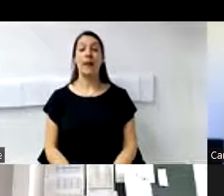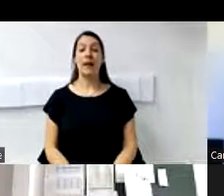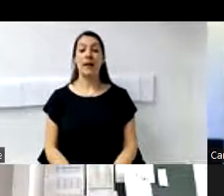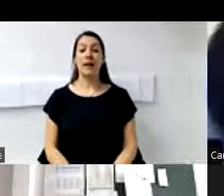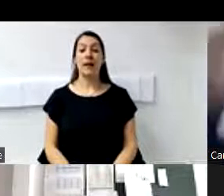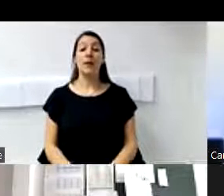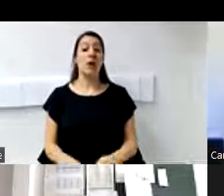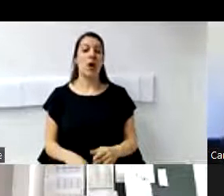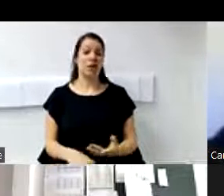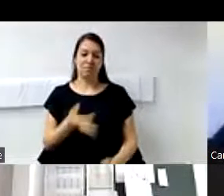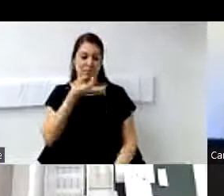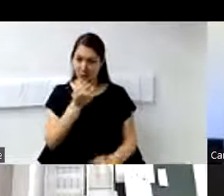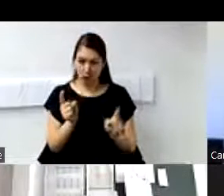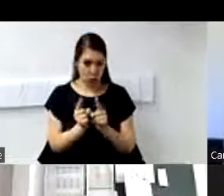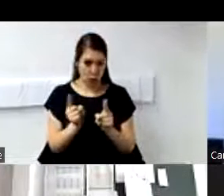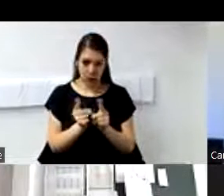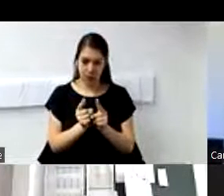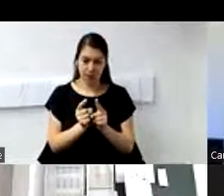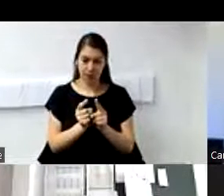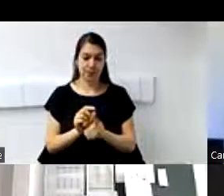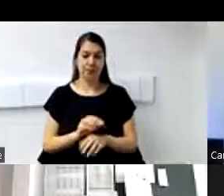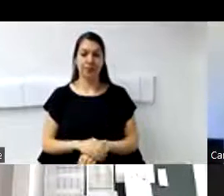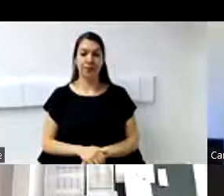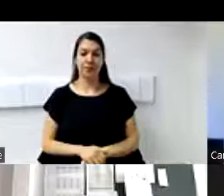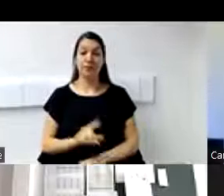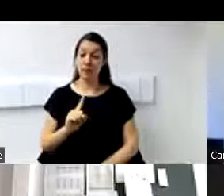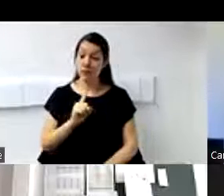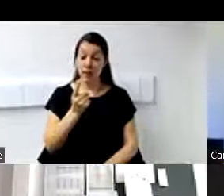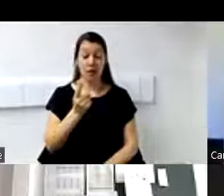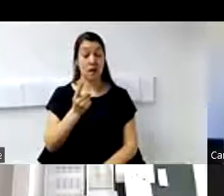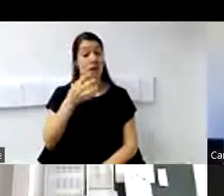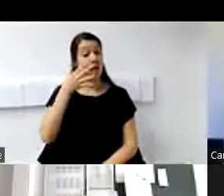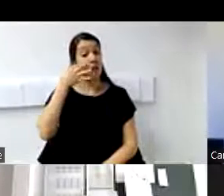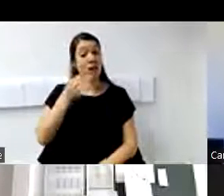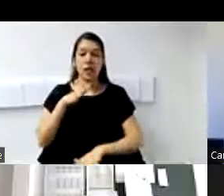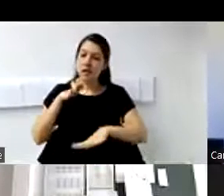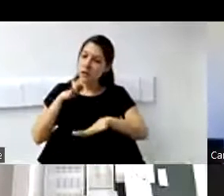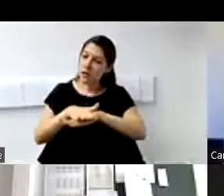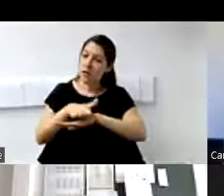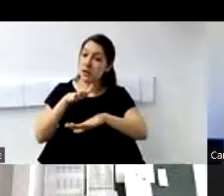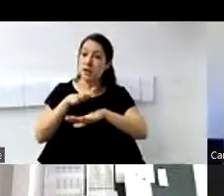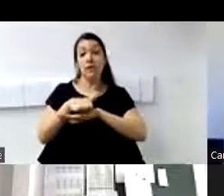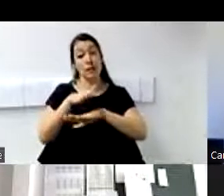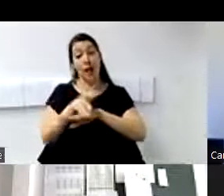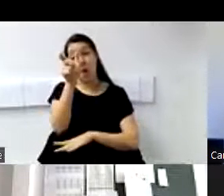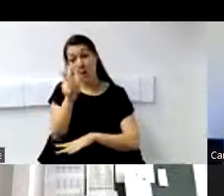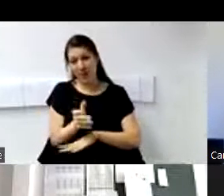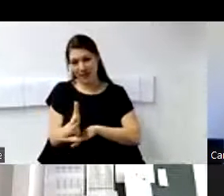No, lo mío es cortito. Primero, realmente felicitar al sociólogo Meré porque